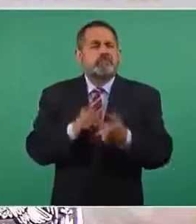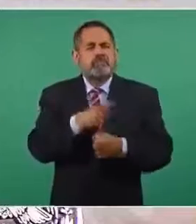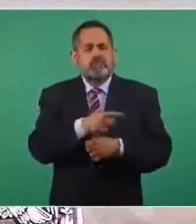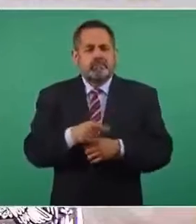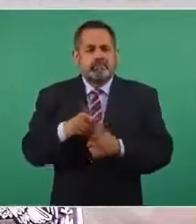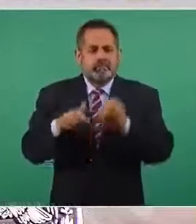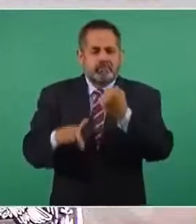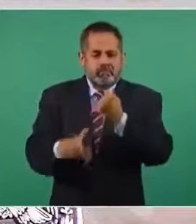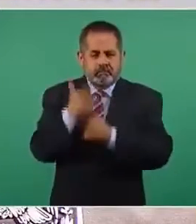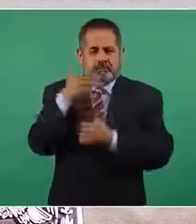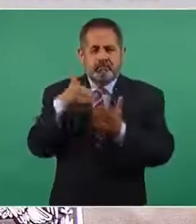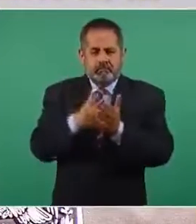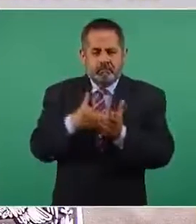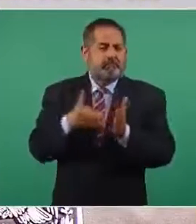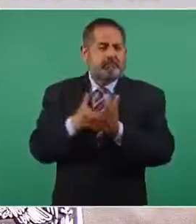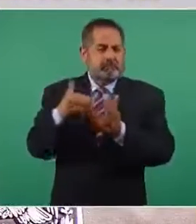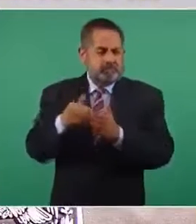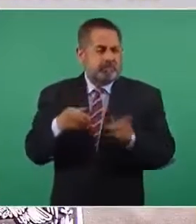significan 12 mil millones.